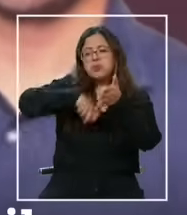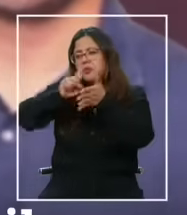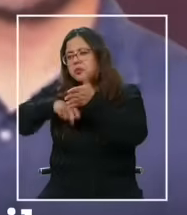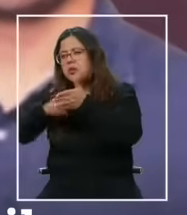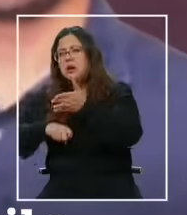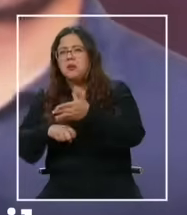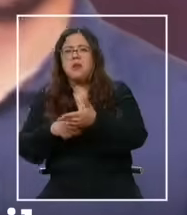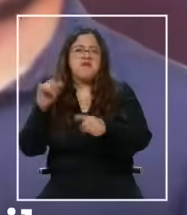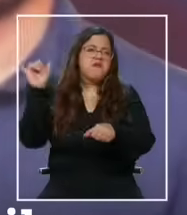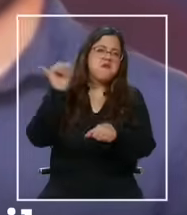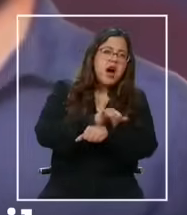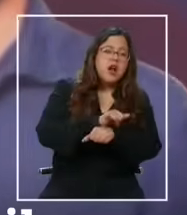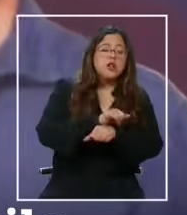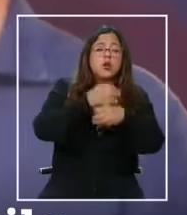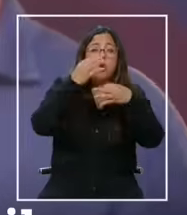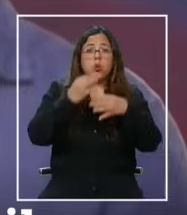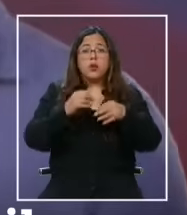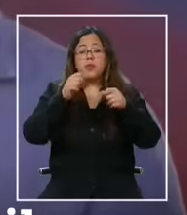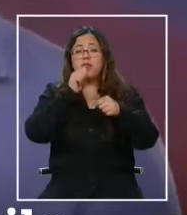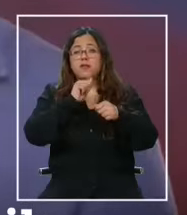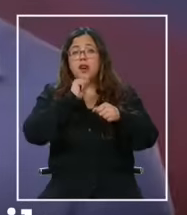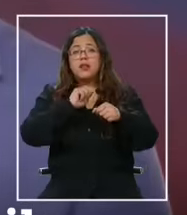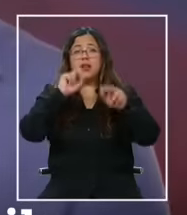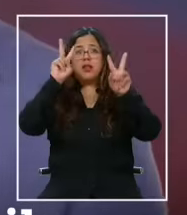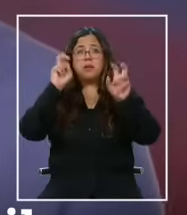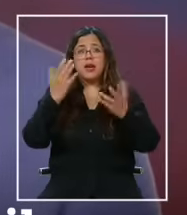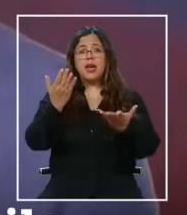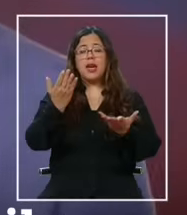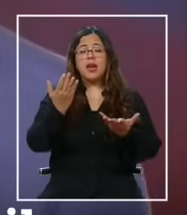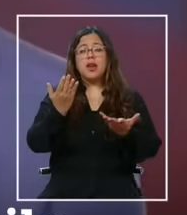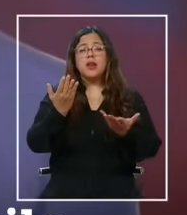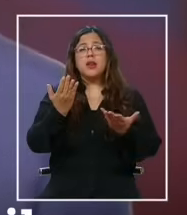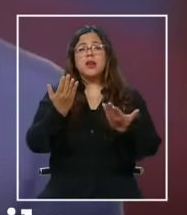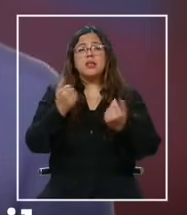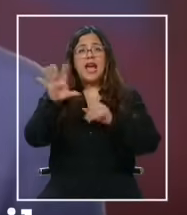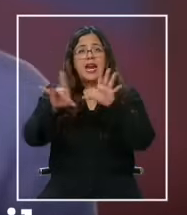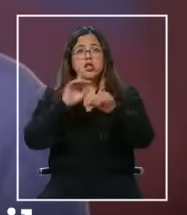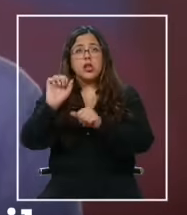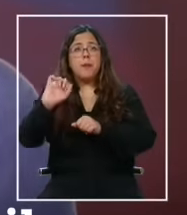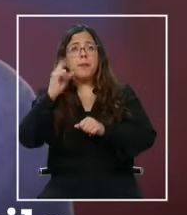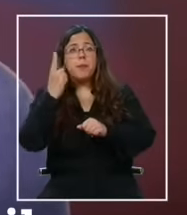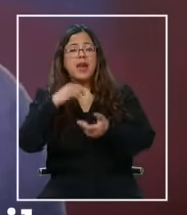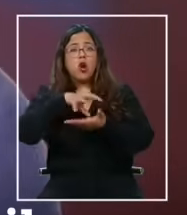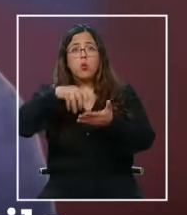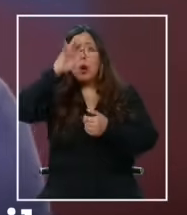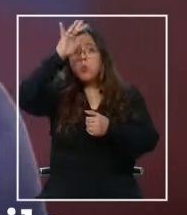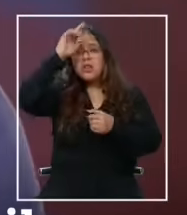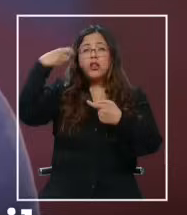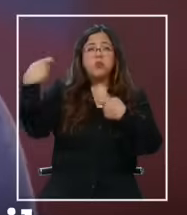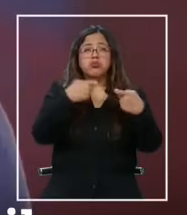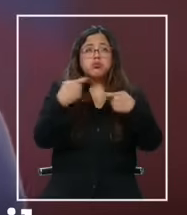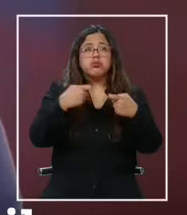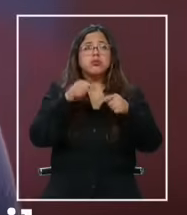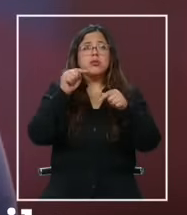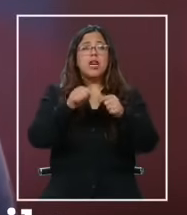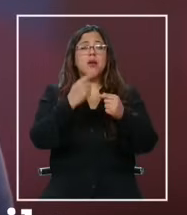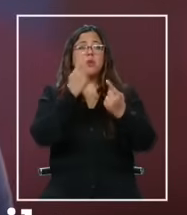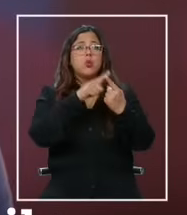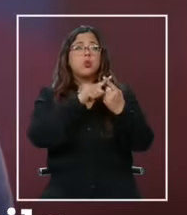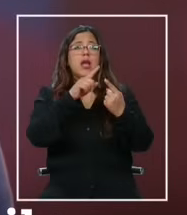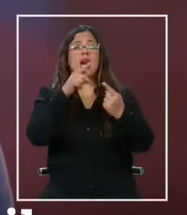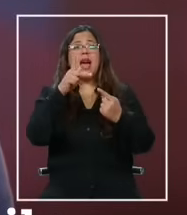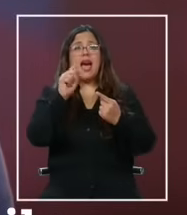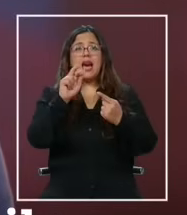trucha A solo días de las elecciones primarias en Puente alto hay tensión y en la disputa están involucrados por un lado